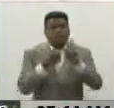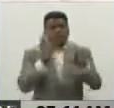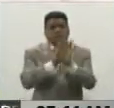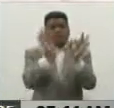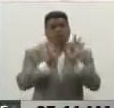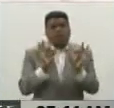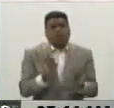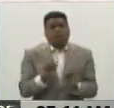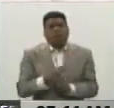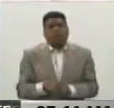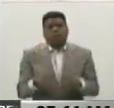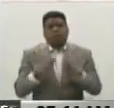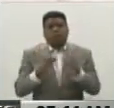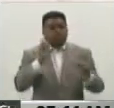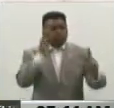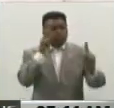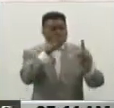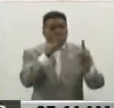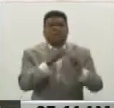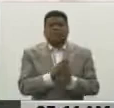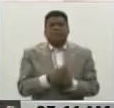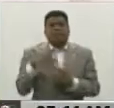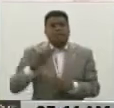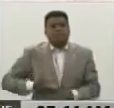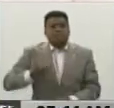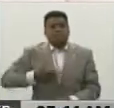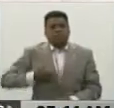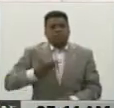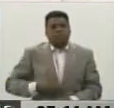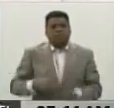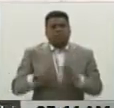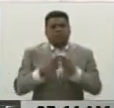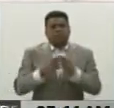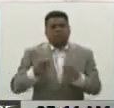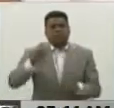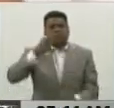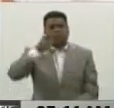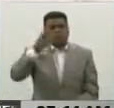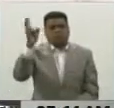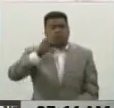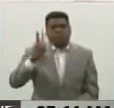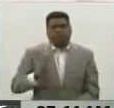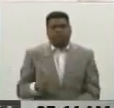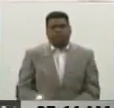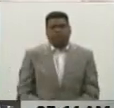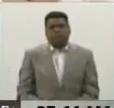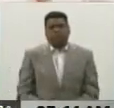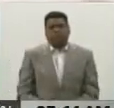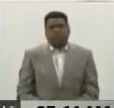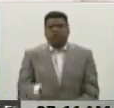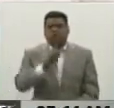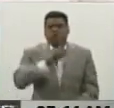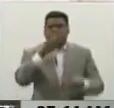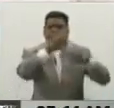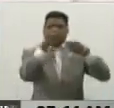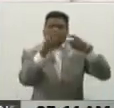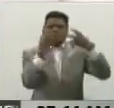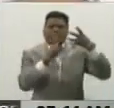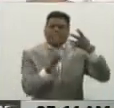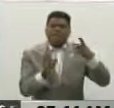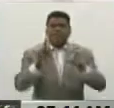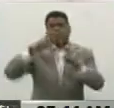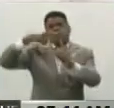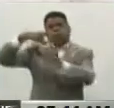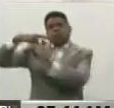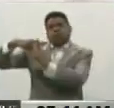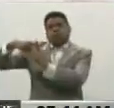manera directa e importante a la población venezolana. No entremos en el detalle de si es positivo o negativamente, sencillamente es